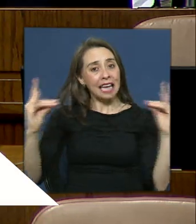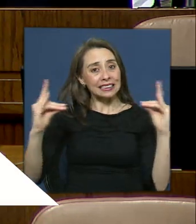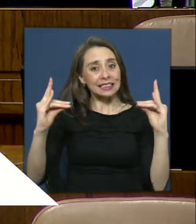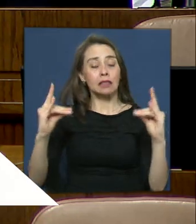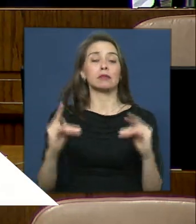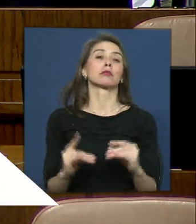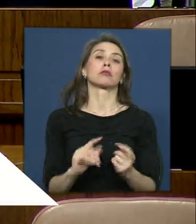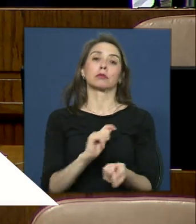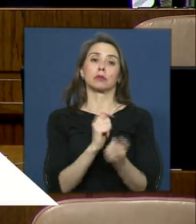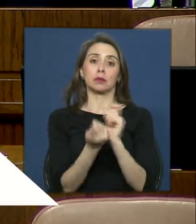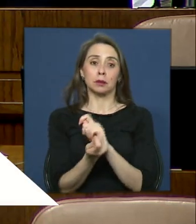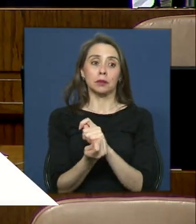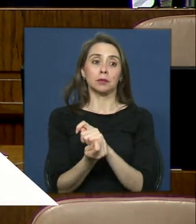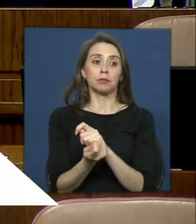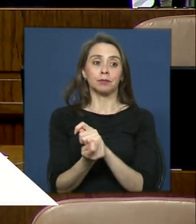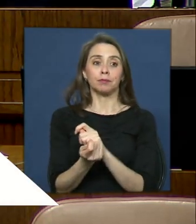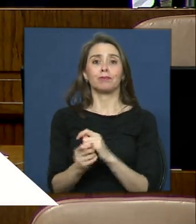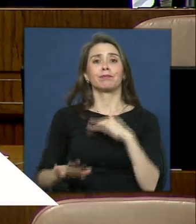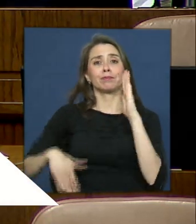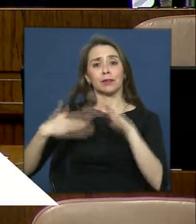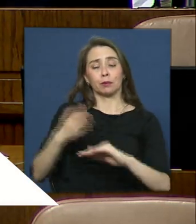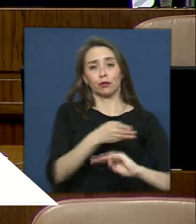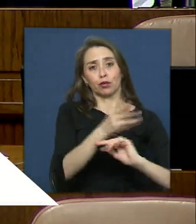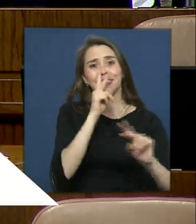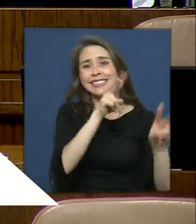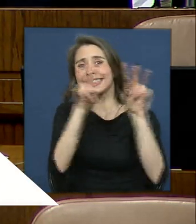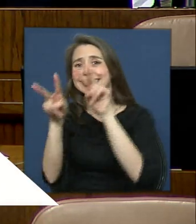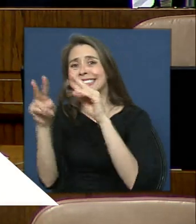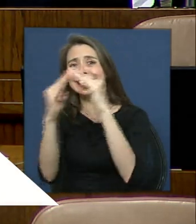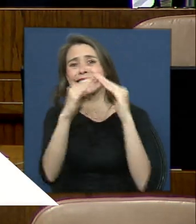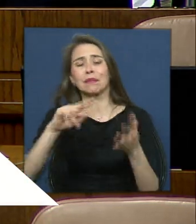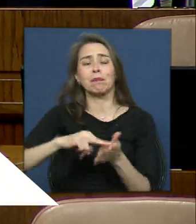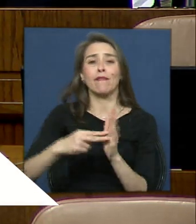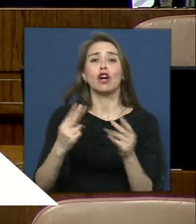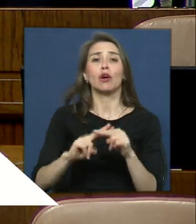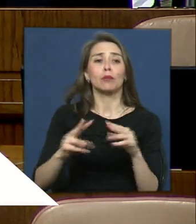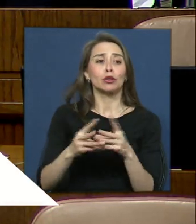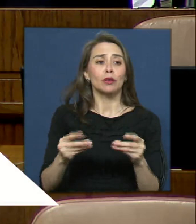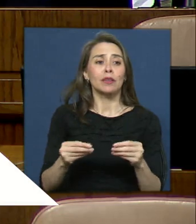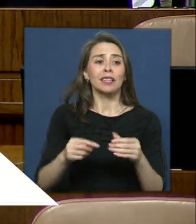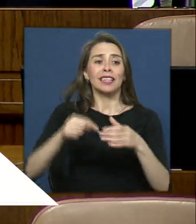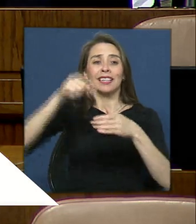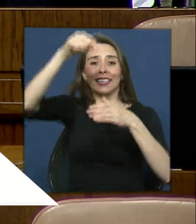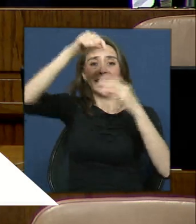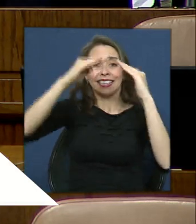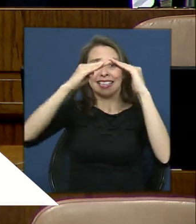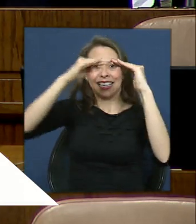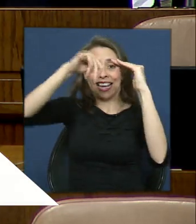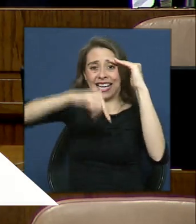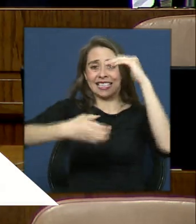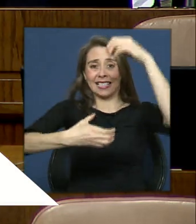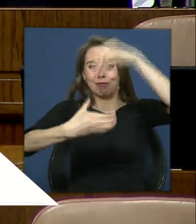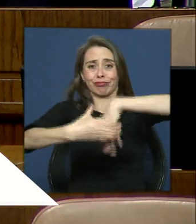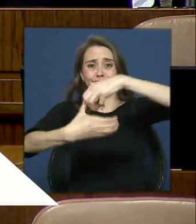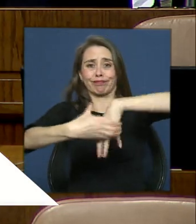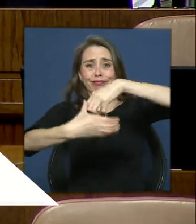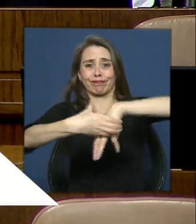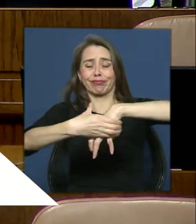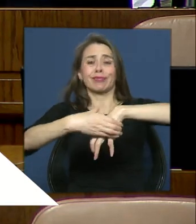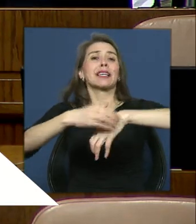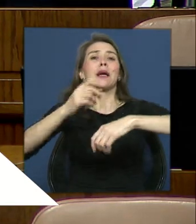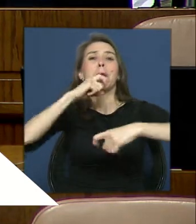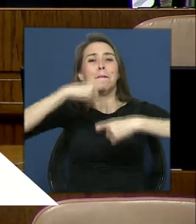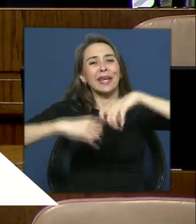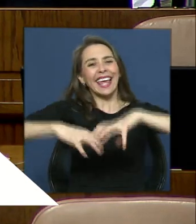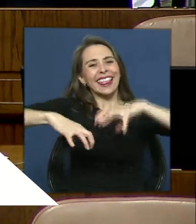sacado, a raíz de las inspecciones posteriores y tratando de resolver el problema, fosas absolutamente deterioradas, de mala calidad. Y aquí donde uno